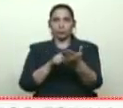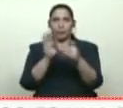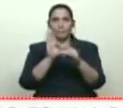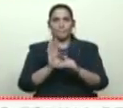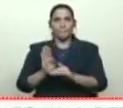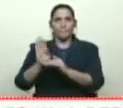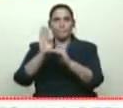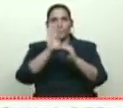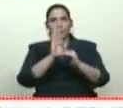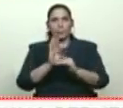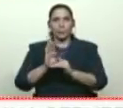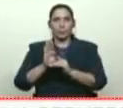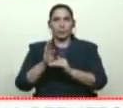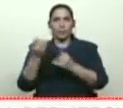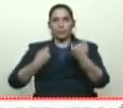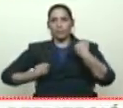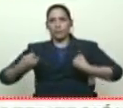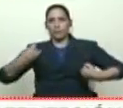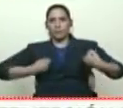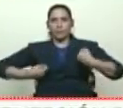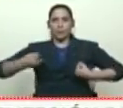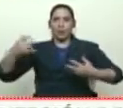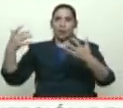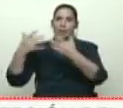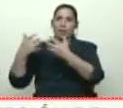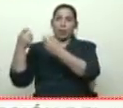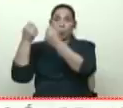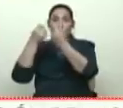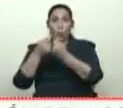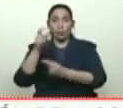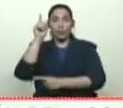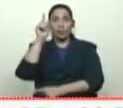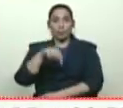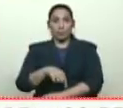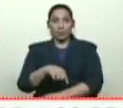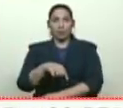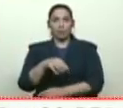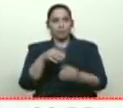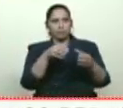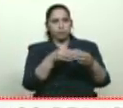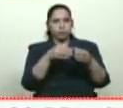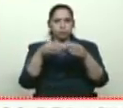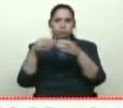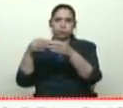protección a las víctimas de la guerra económica. Al mismo tiempo que las estructuras